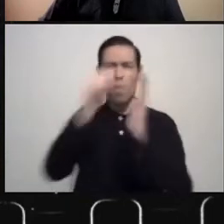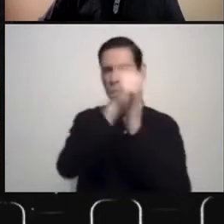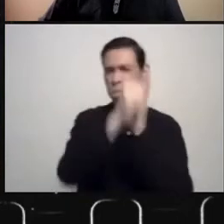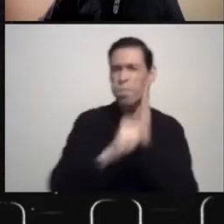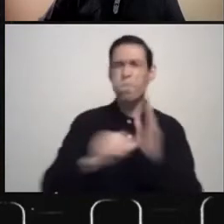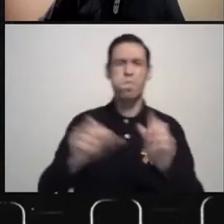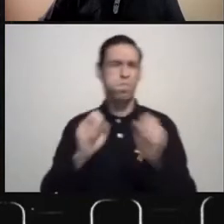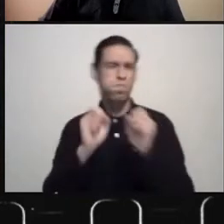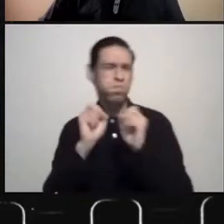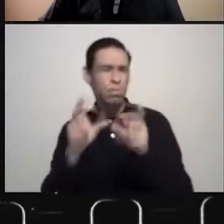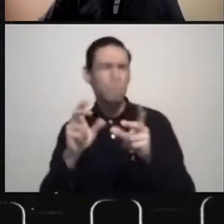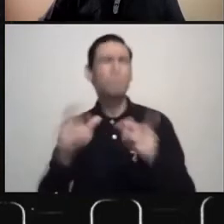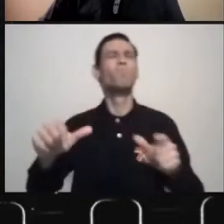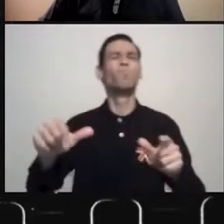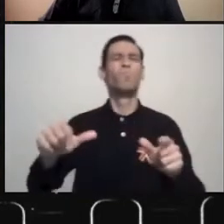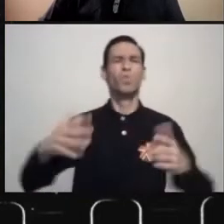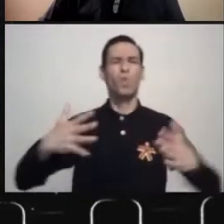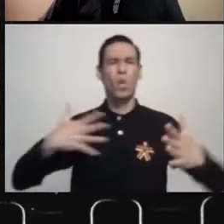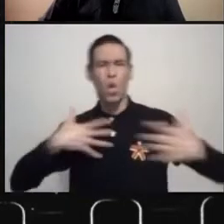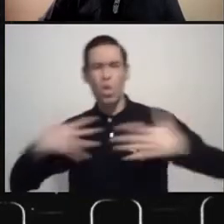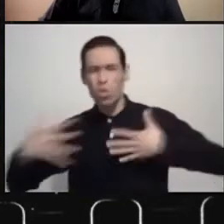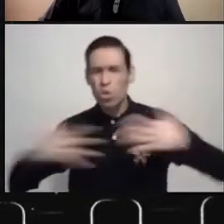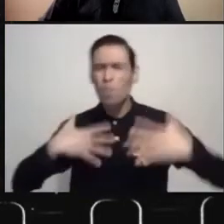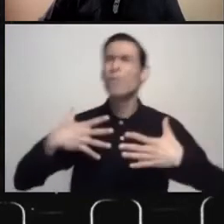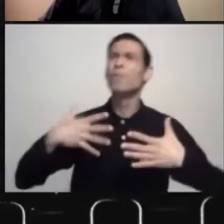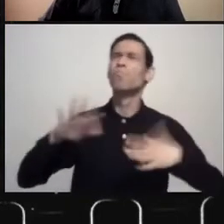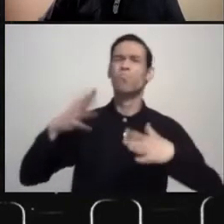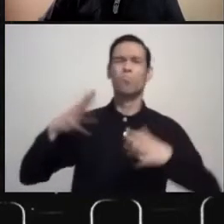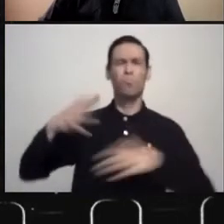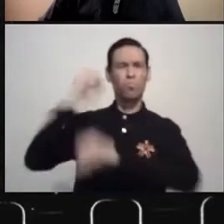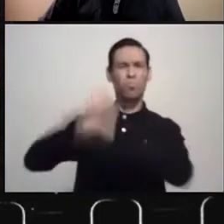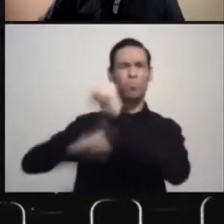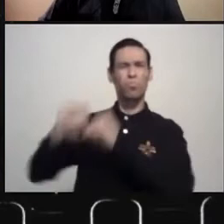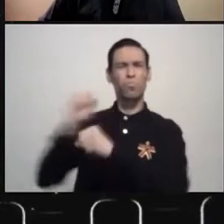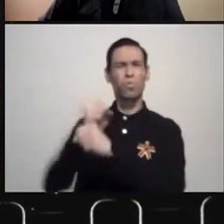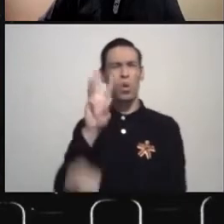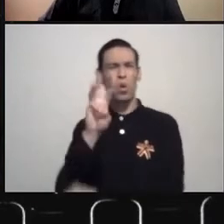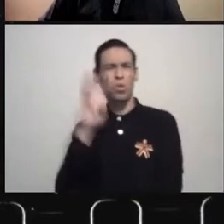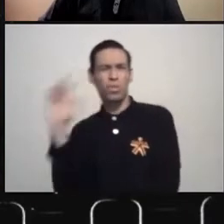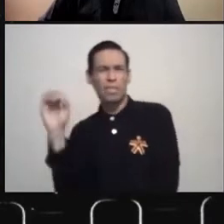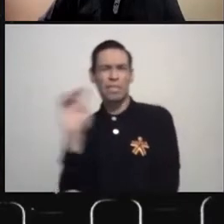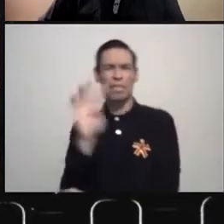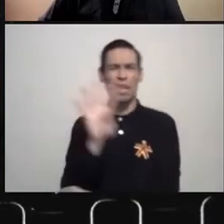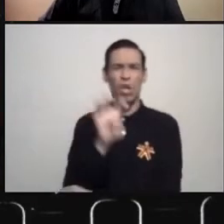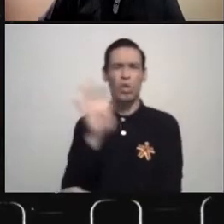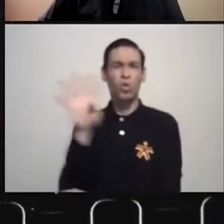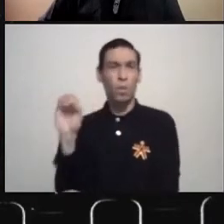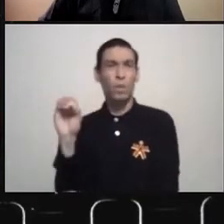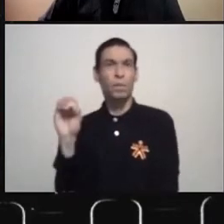Hizo muchas novelas del principio de los 90s. Mi papá pues hasta hace muy poco,